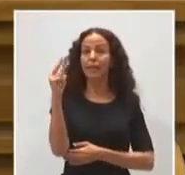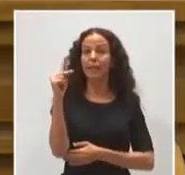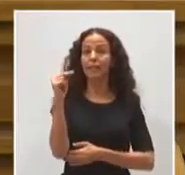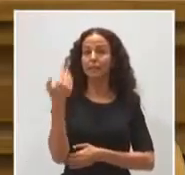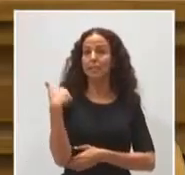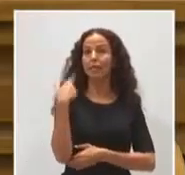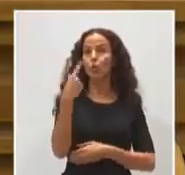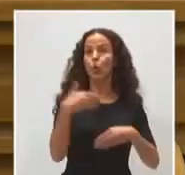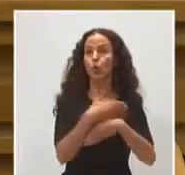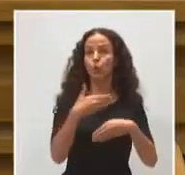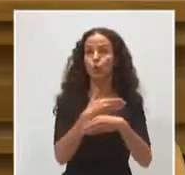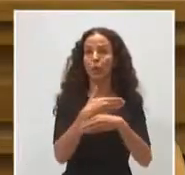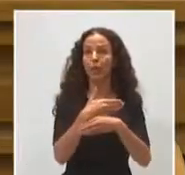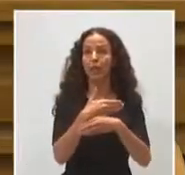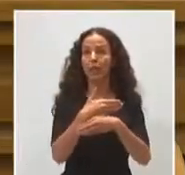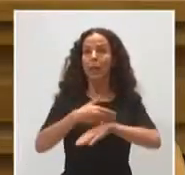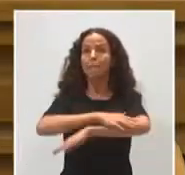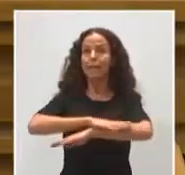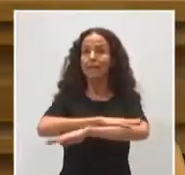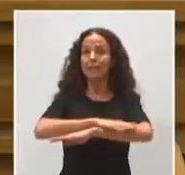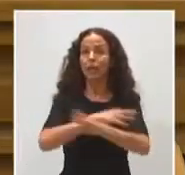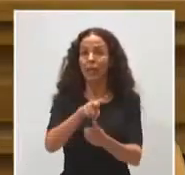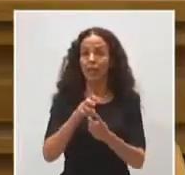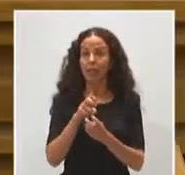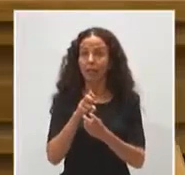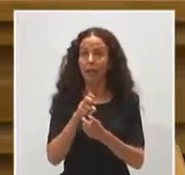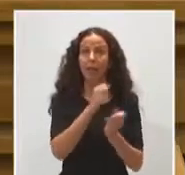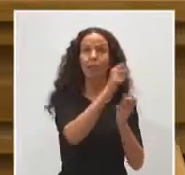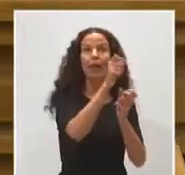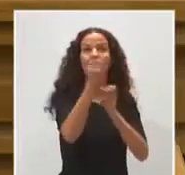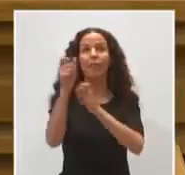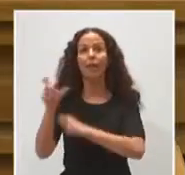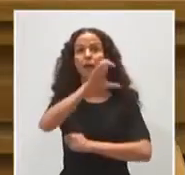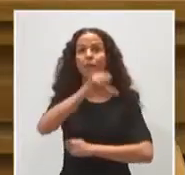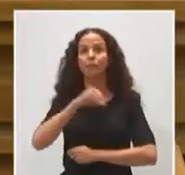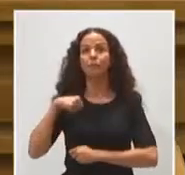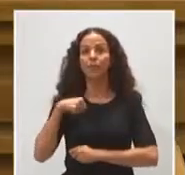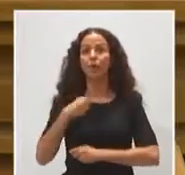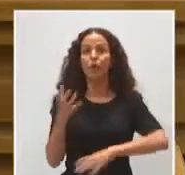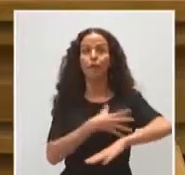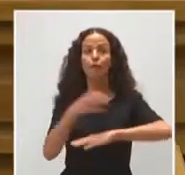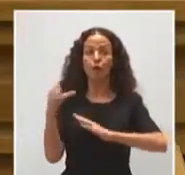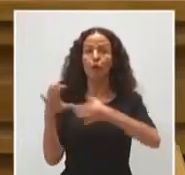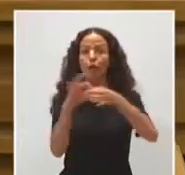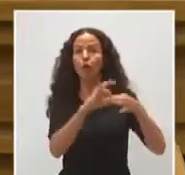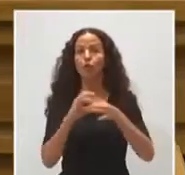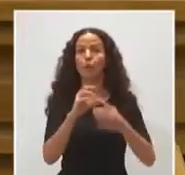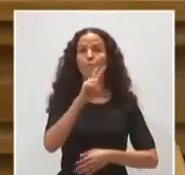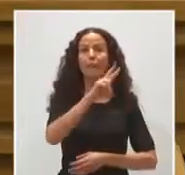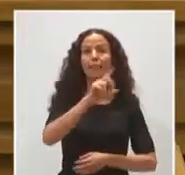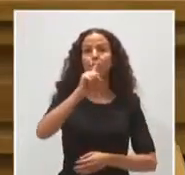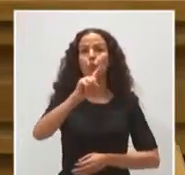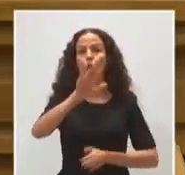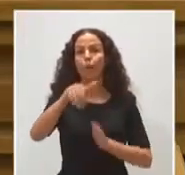1 de octubre el ministerio de hacienda ha repartido entre las comunidades autónomas los fondos de cohesión 21 27 es un dato importante